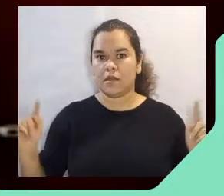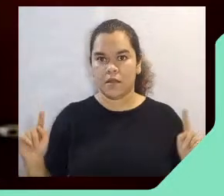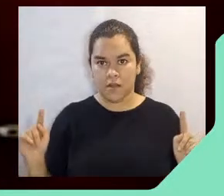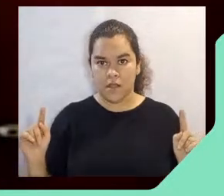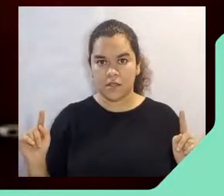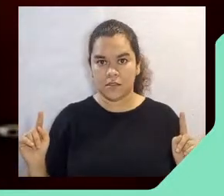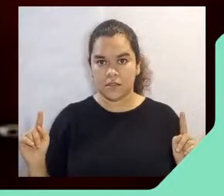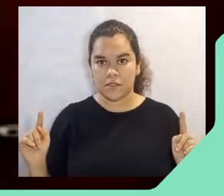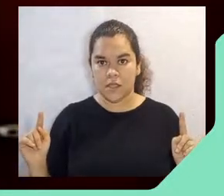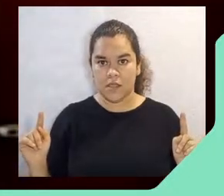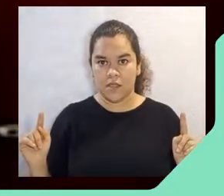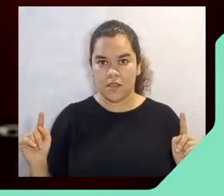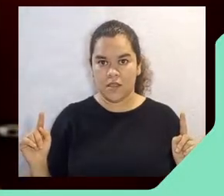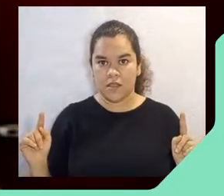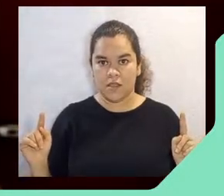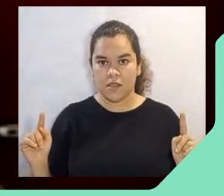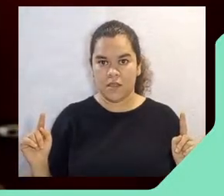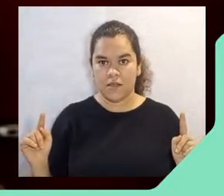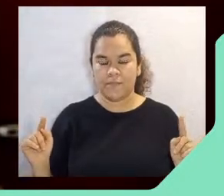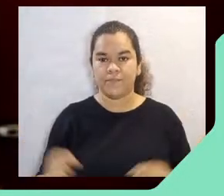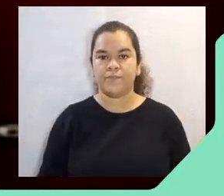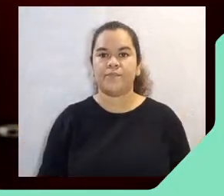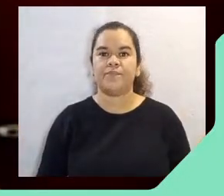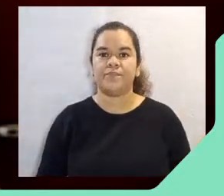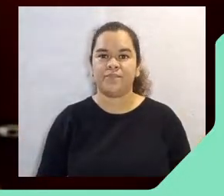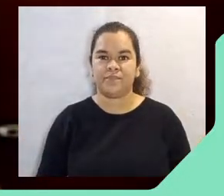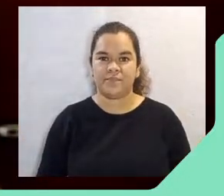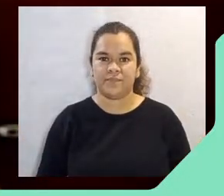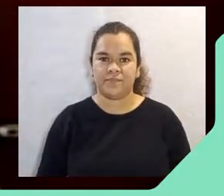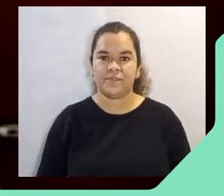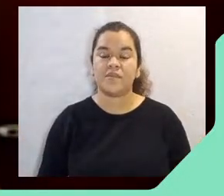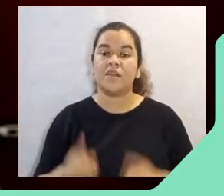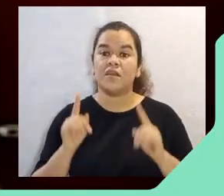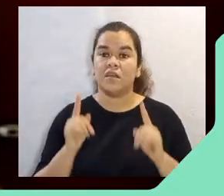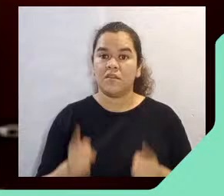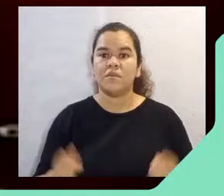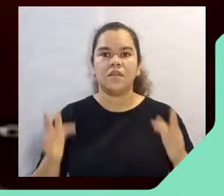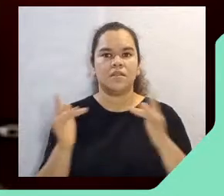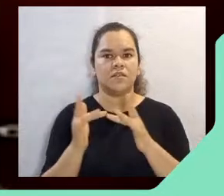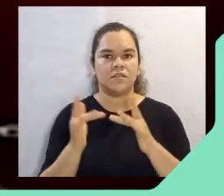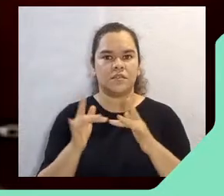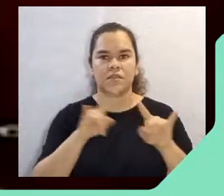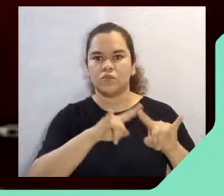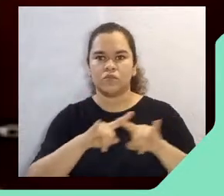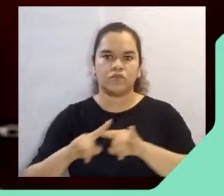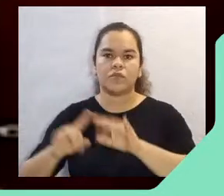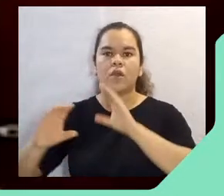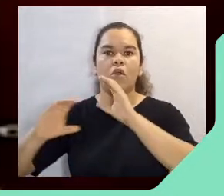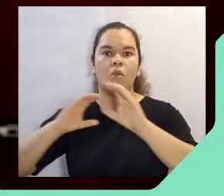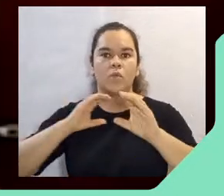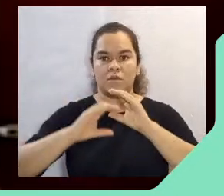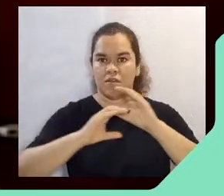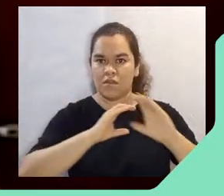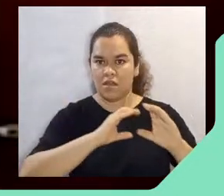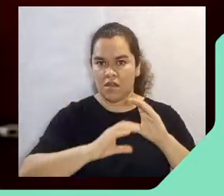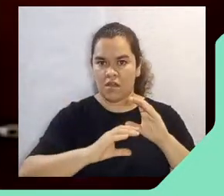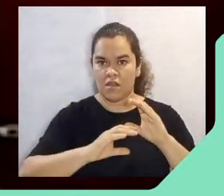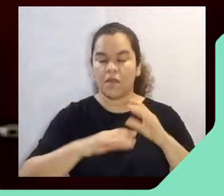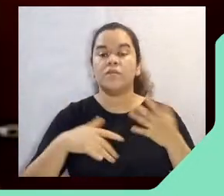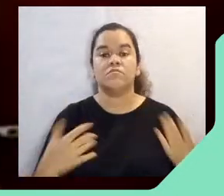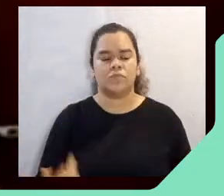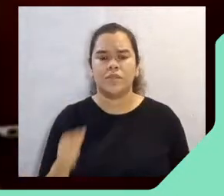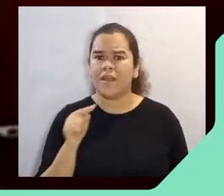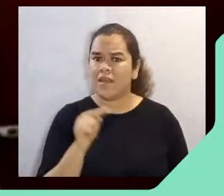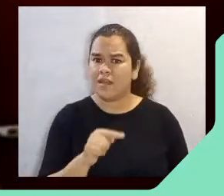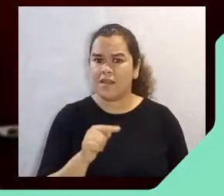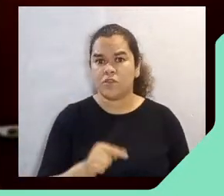institucionalmente. También utilizamos plataformas para comunicarnos. O sea que todo eso lo vamos a seguir